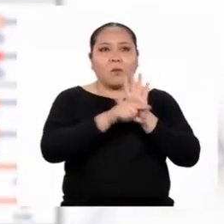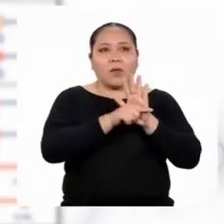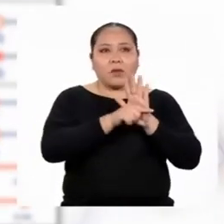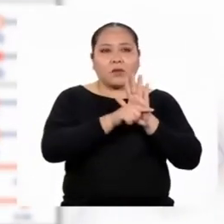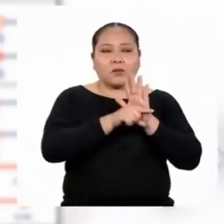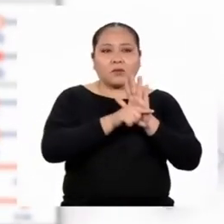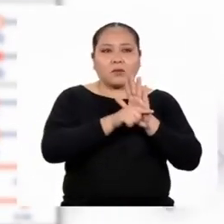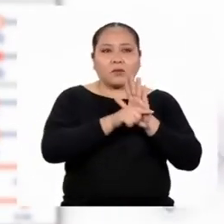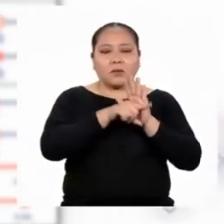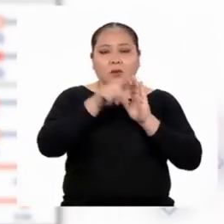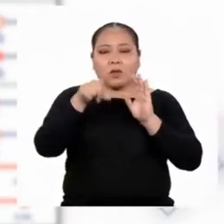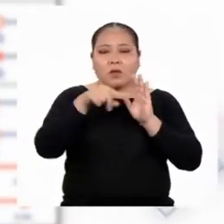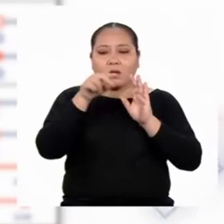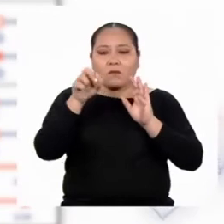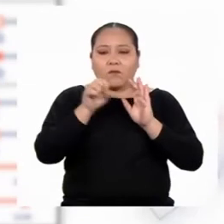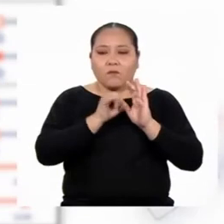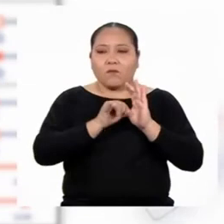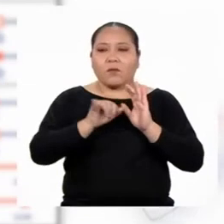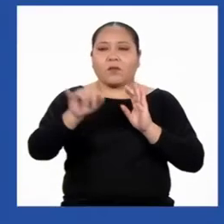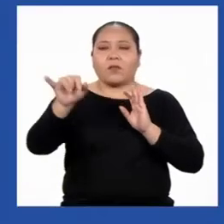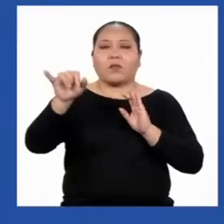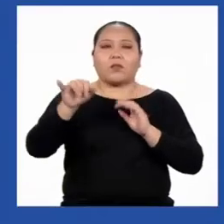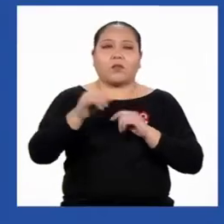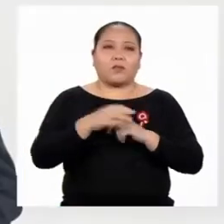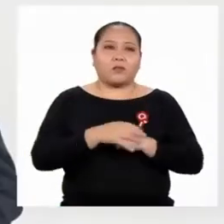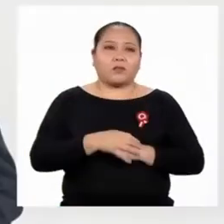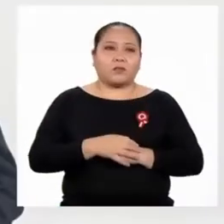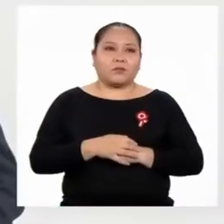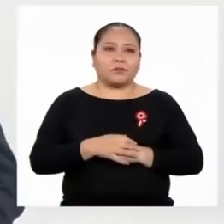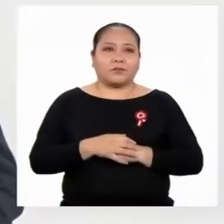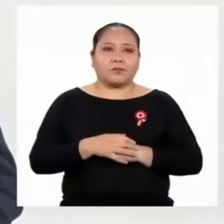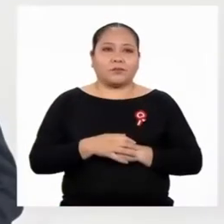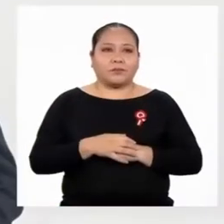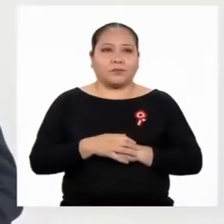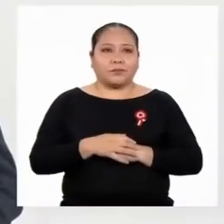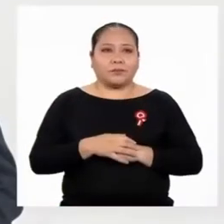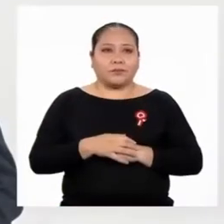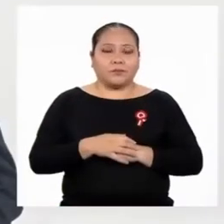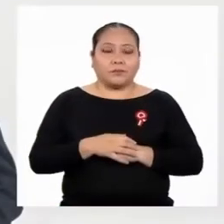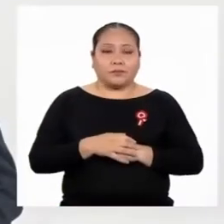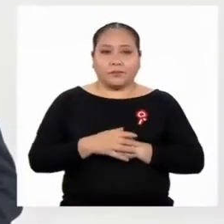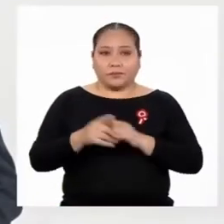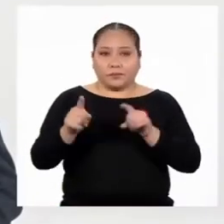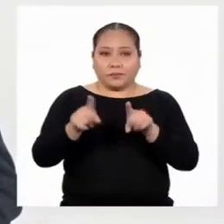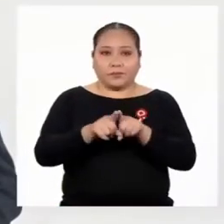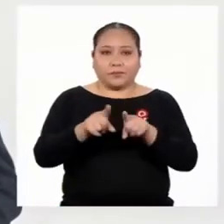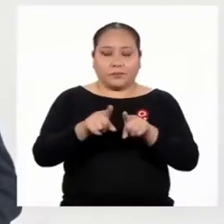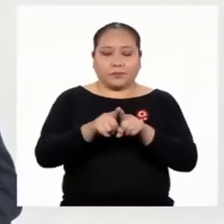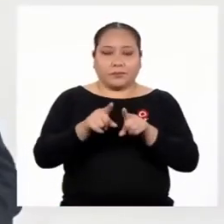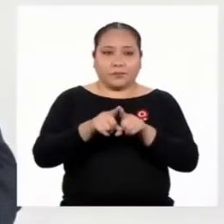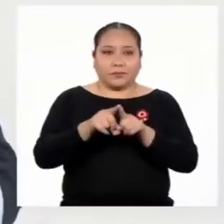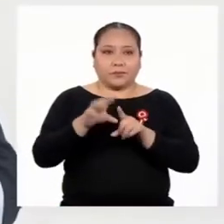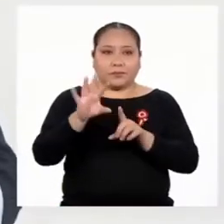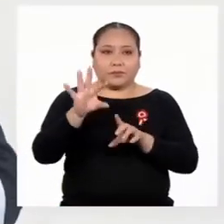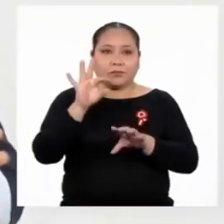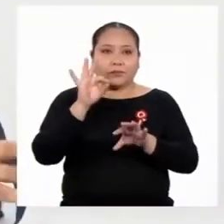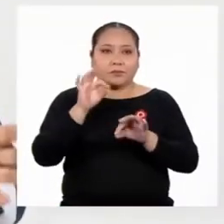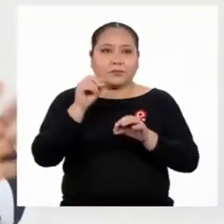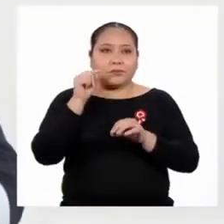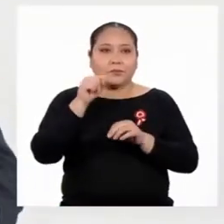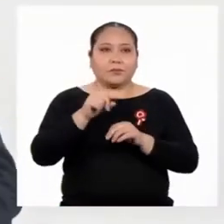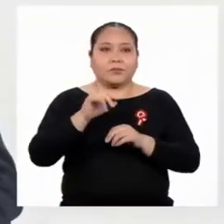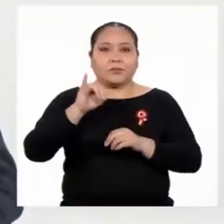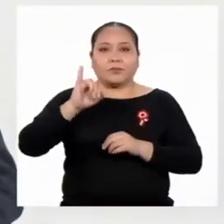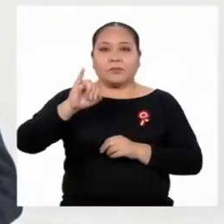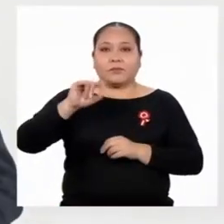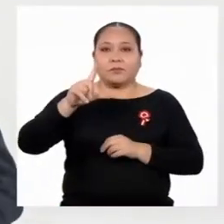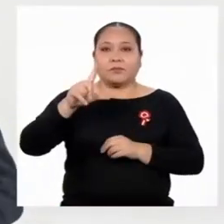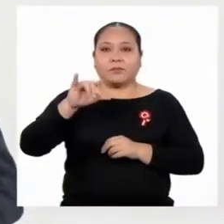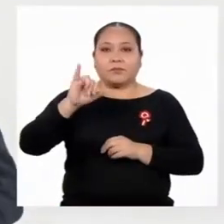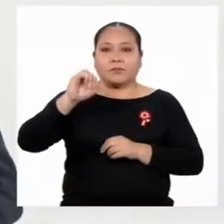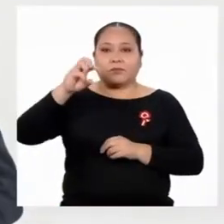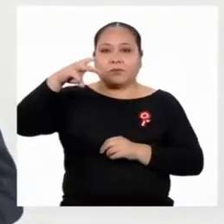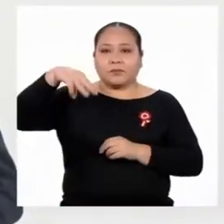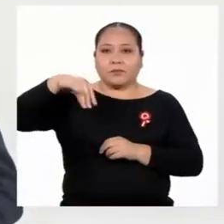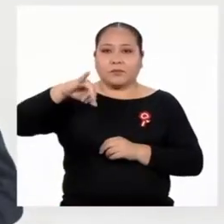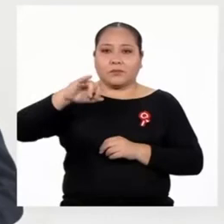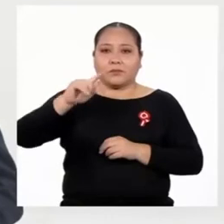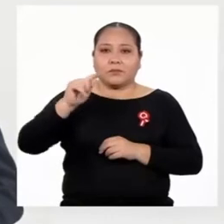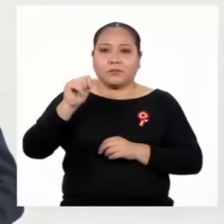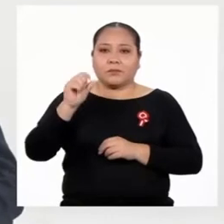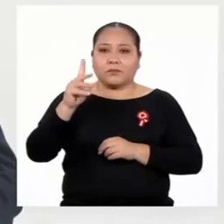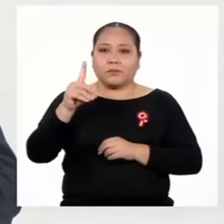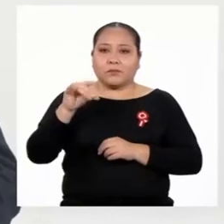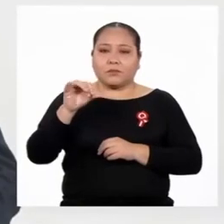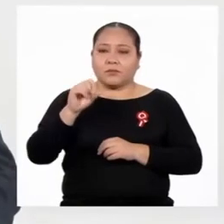menos infinito para cantidades negativas. También existen los intervalos ilimitados, que no